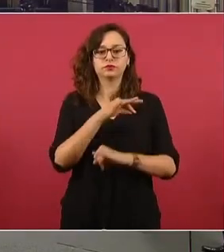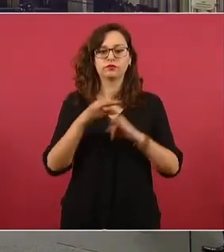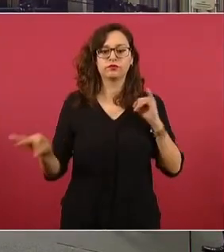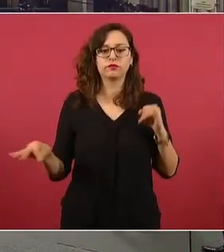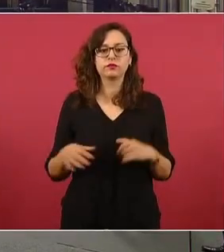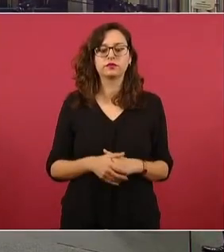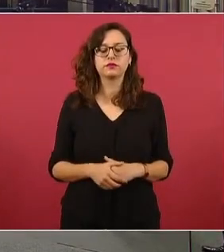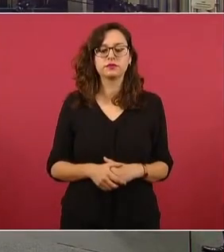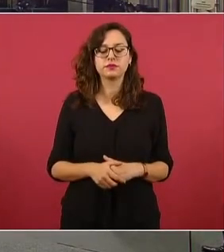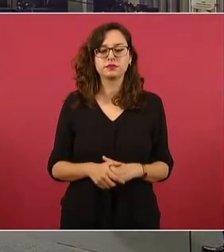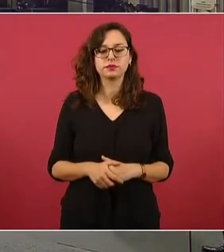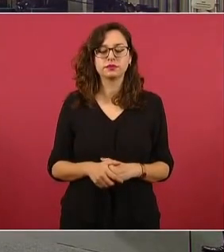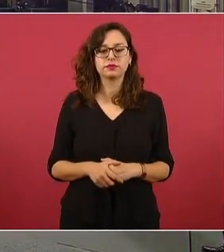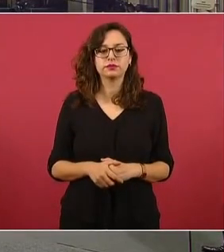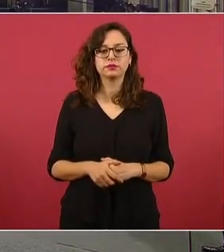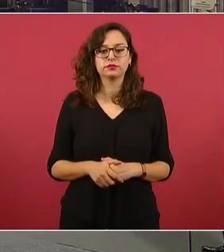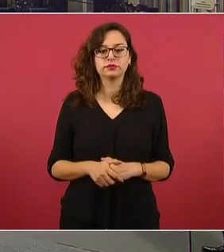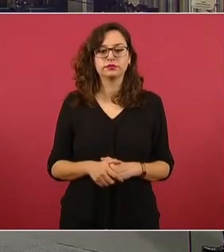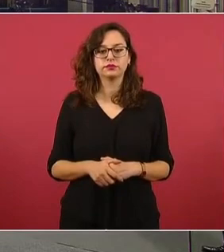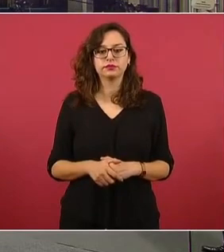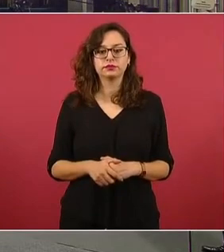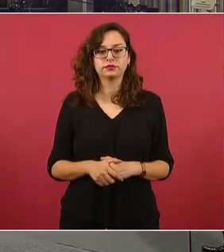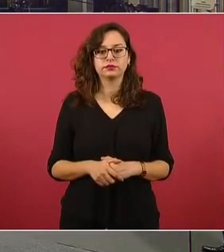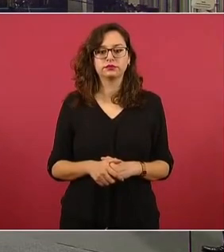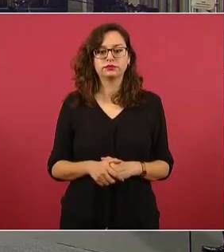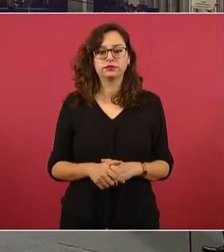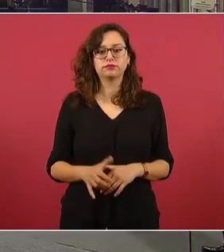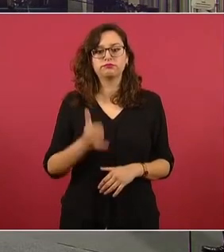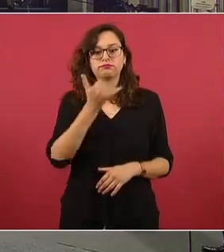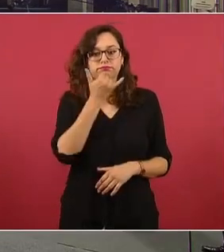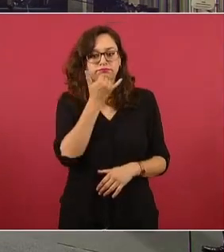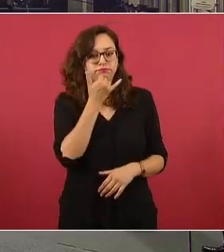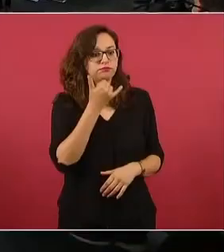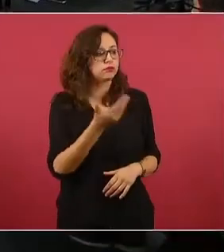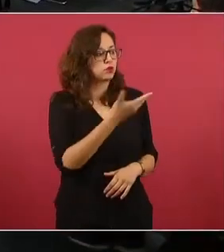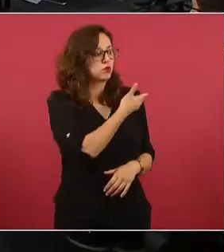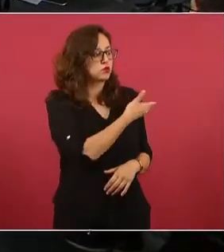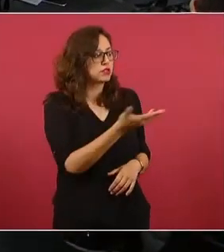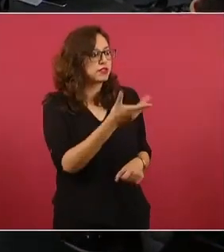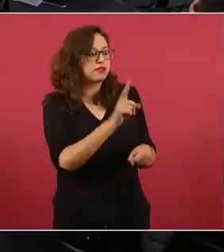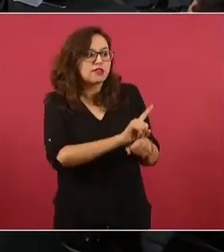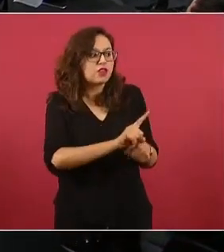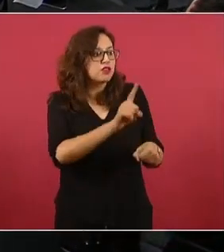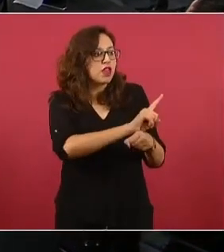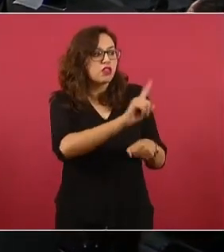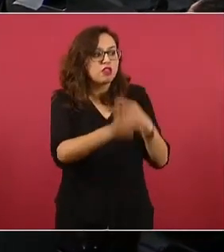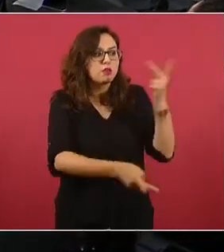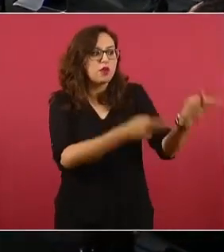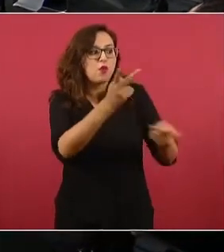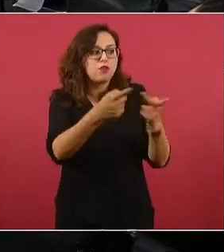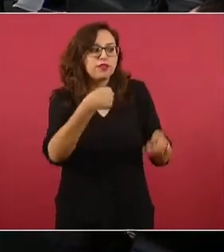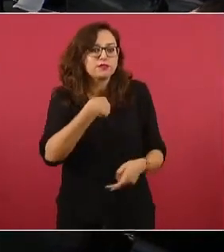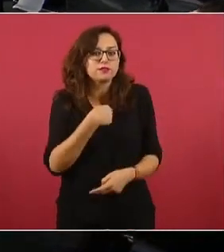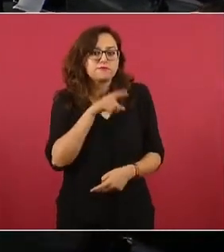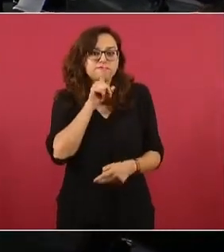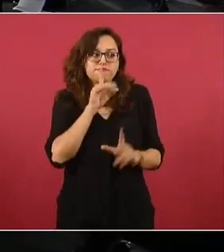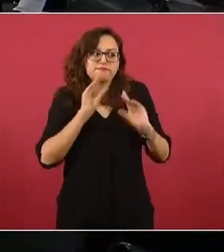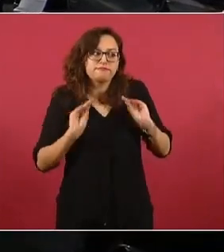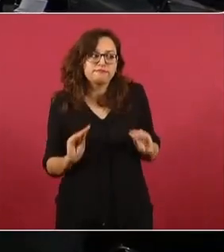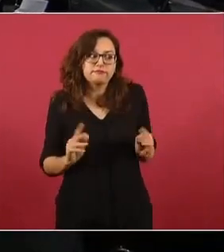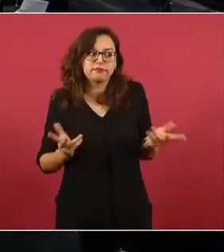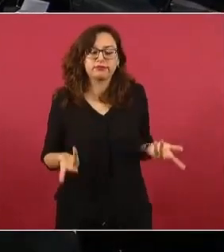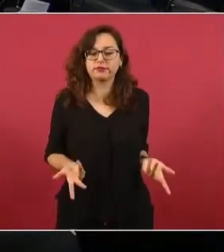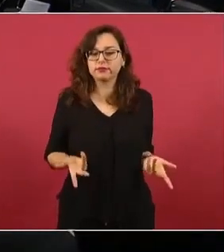presidente, rápido, perdón, pero ustedes preguntan diario y nadie les dice nada.